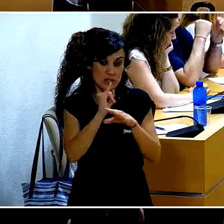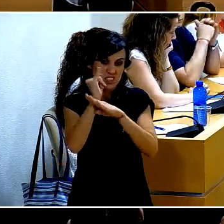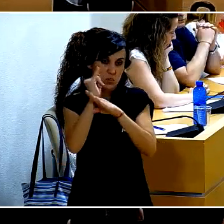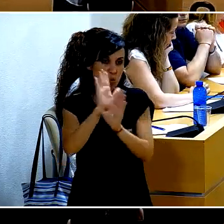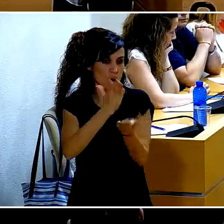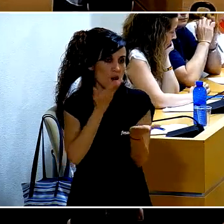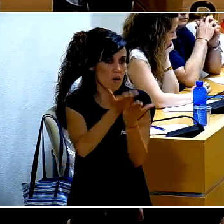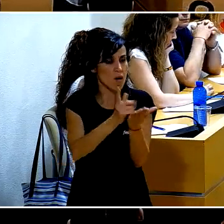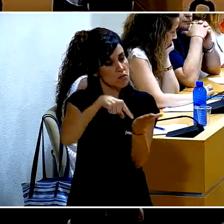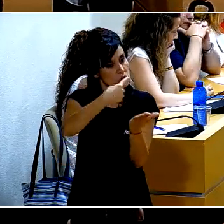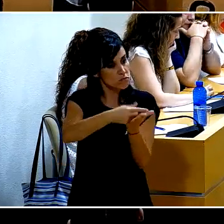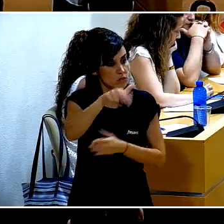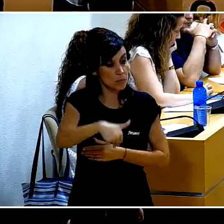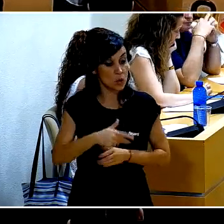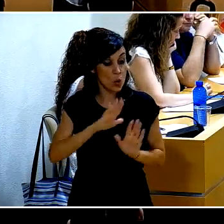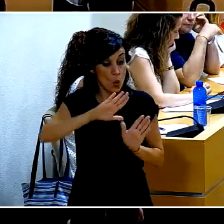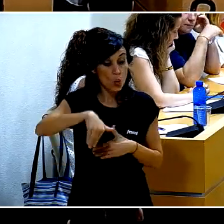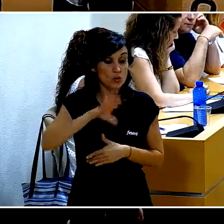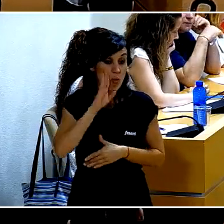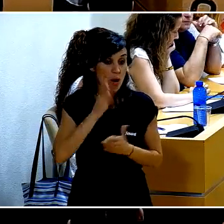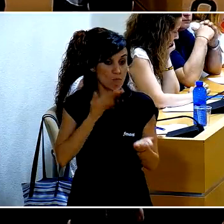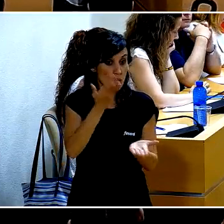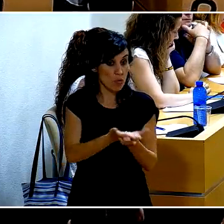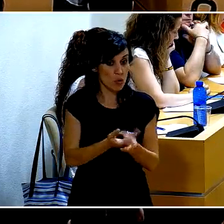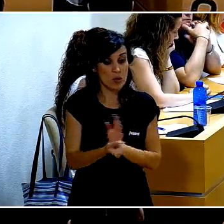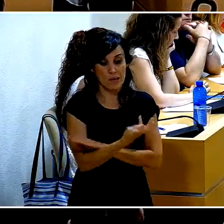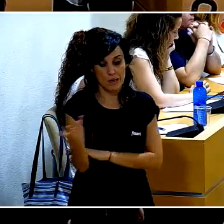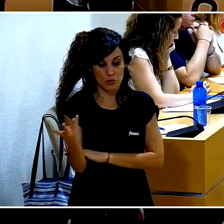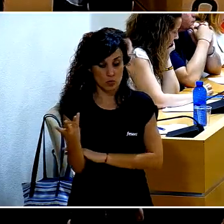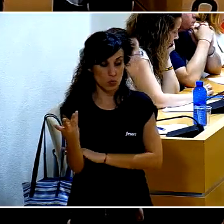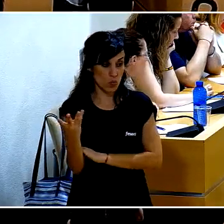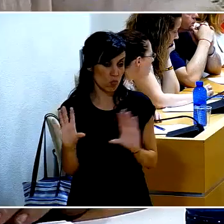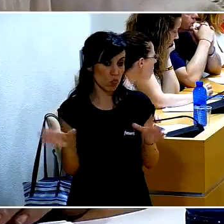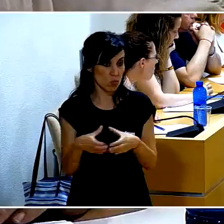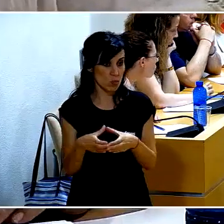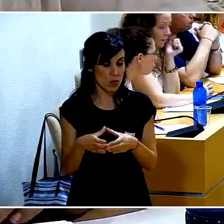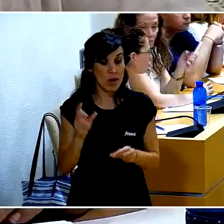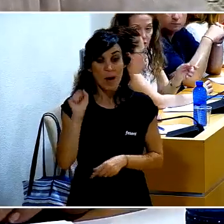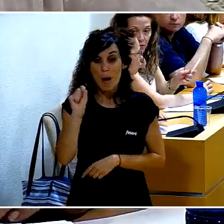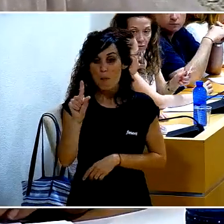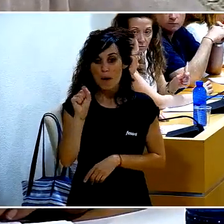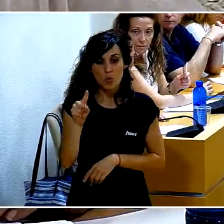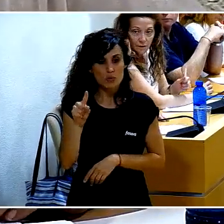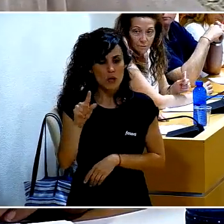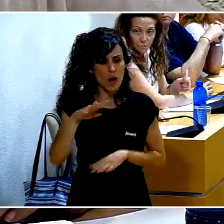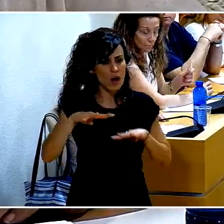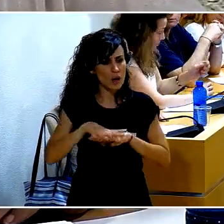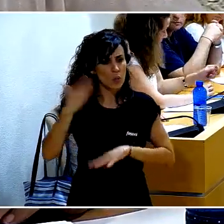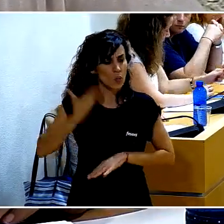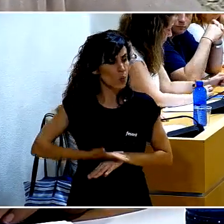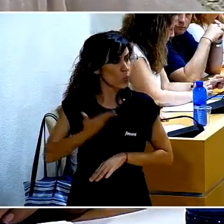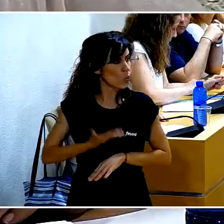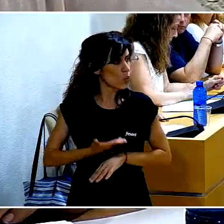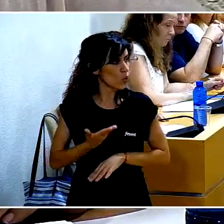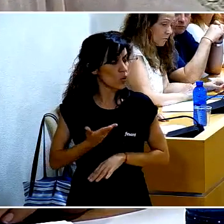Y por último, como ya se ha expuesto en la moción y por el resto de la corporación, Paiporta tiene un arraigo importante, muy importante,